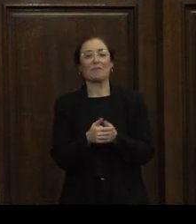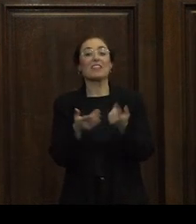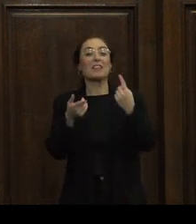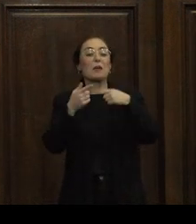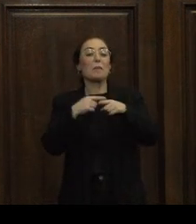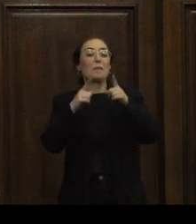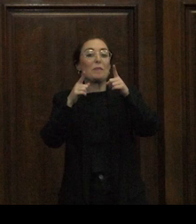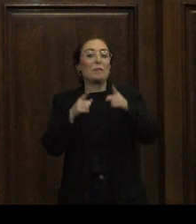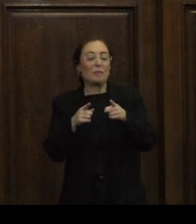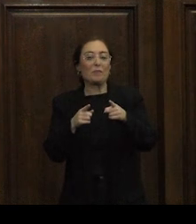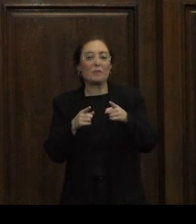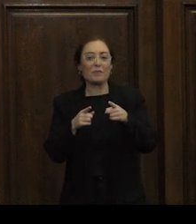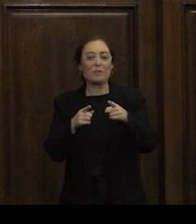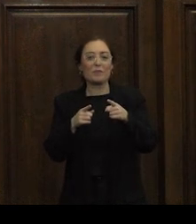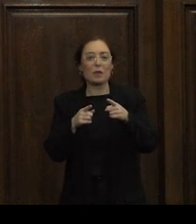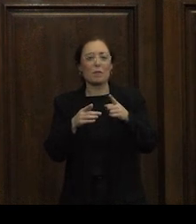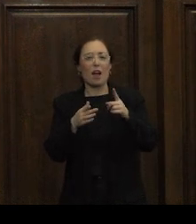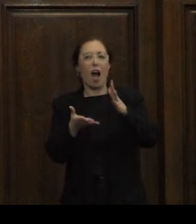Aunque haya